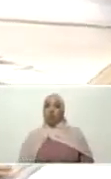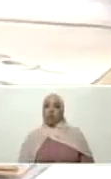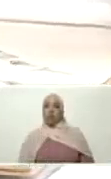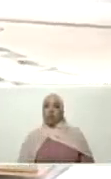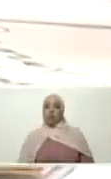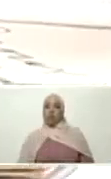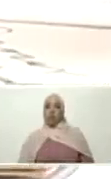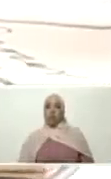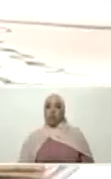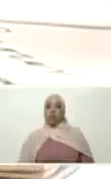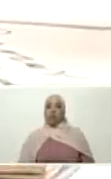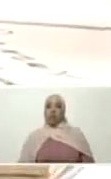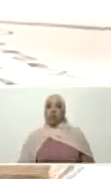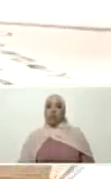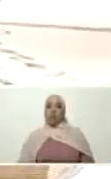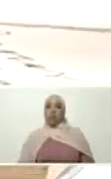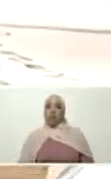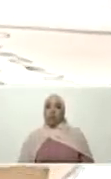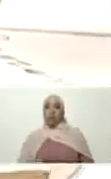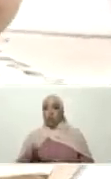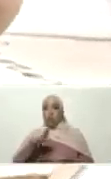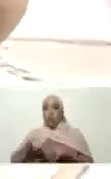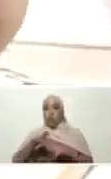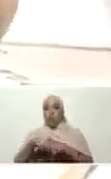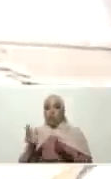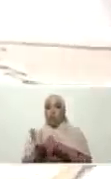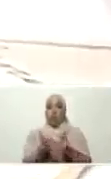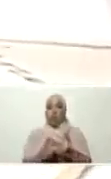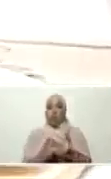Para el niño Jesús.